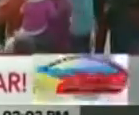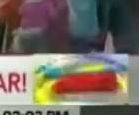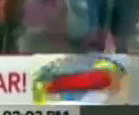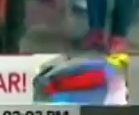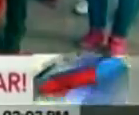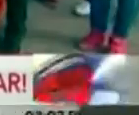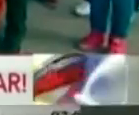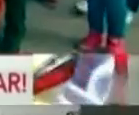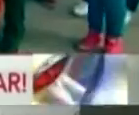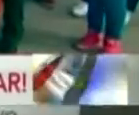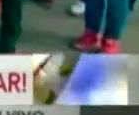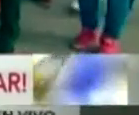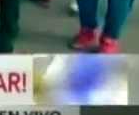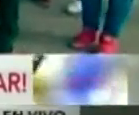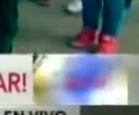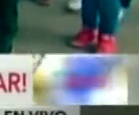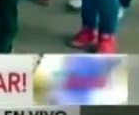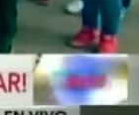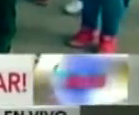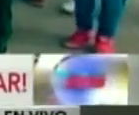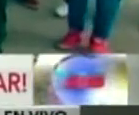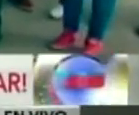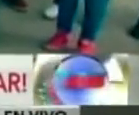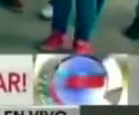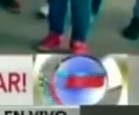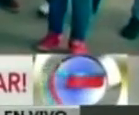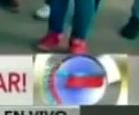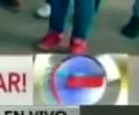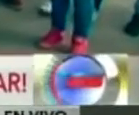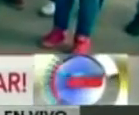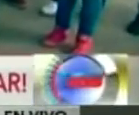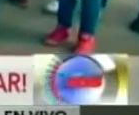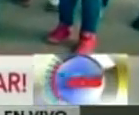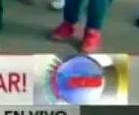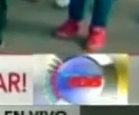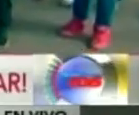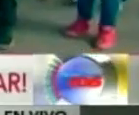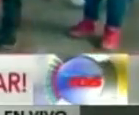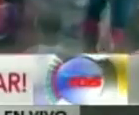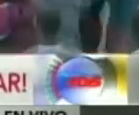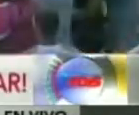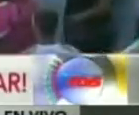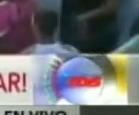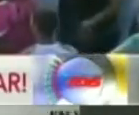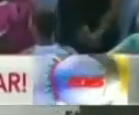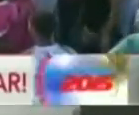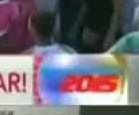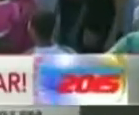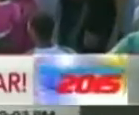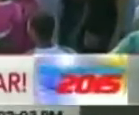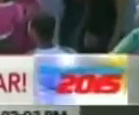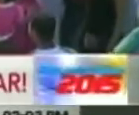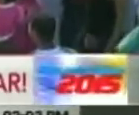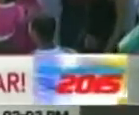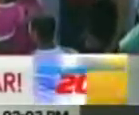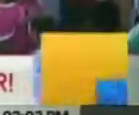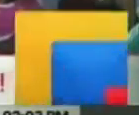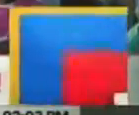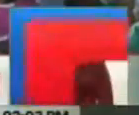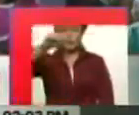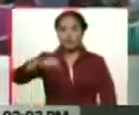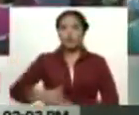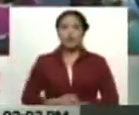Catia, ¿qué tiene usted que decir? Bueno, le deseo todo lo mejor a nuestro presidente Nicolás Maduro y todos